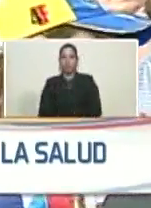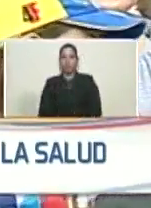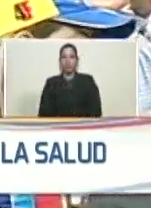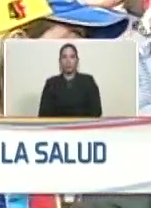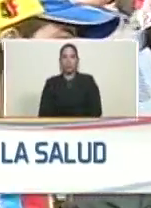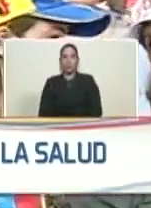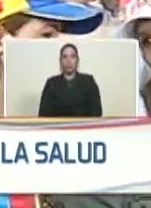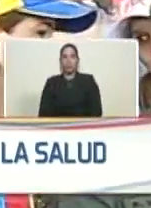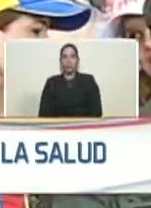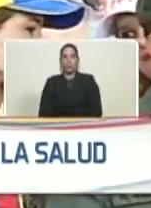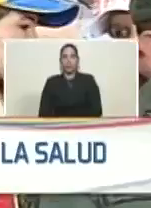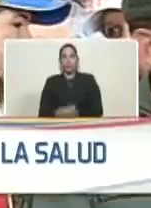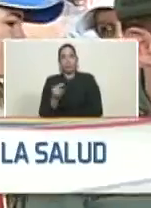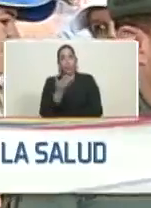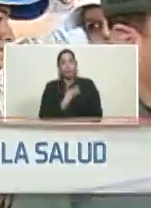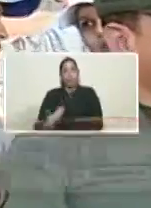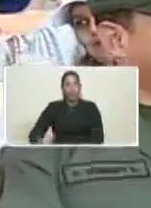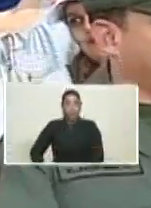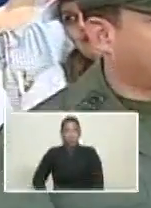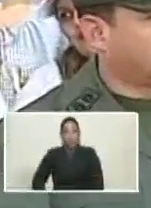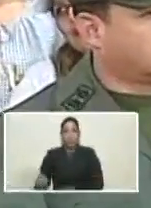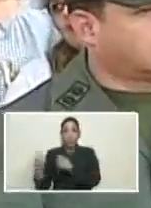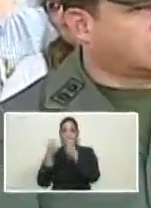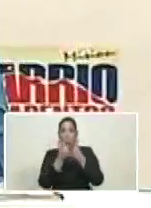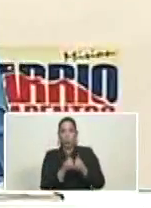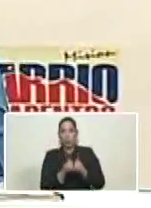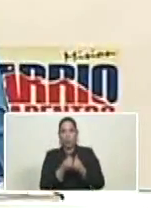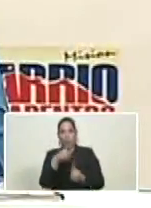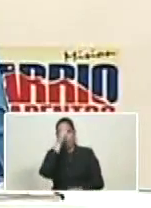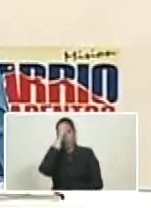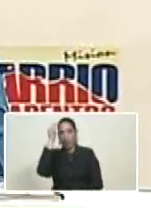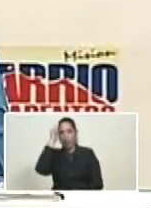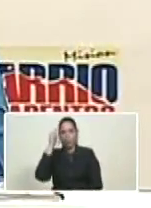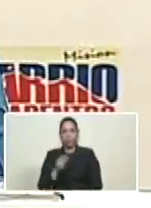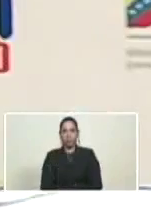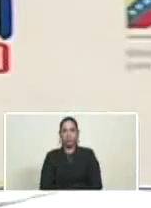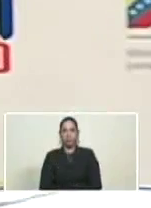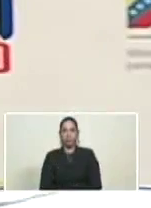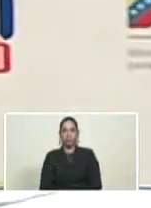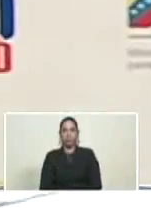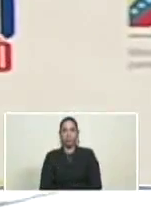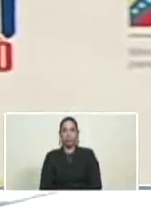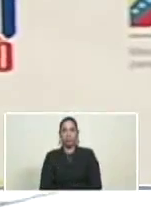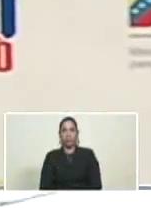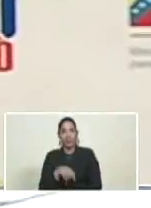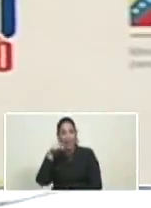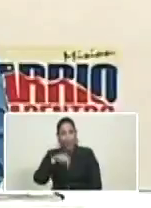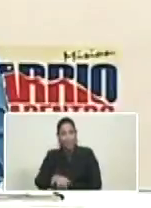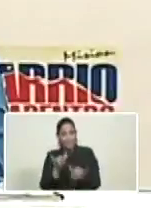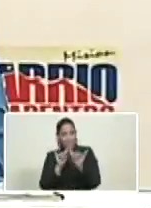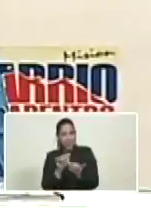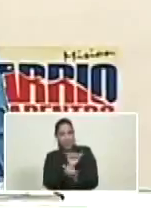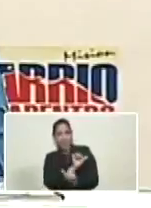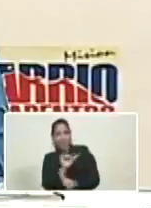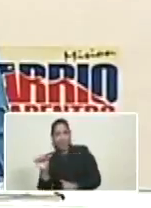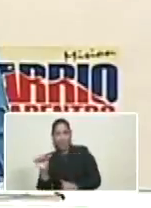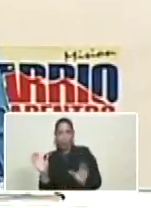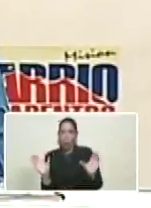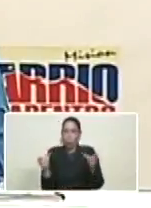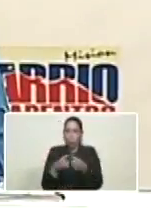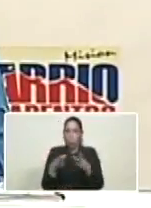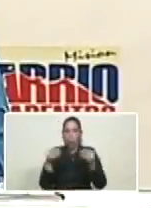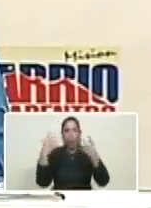Delcy Rodríguez y al vicepresidente de Economía, Tarek El Aissami, para esta semana misma reunir todos